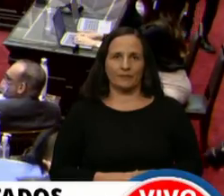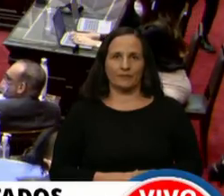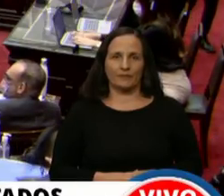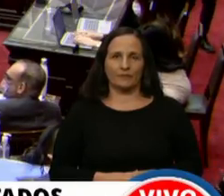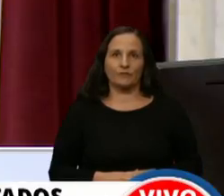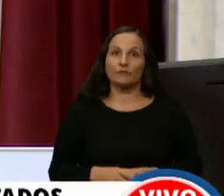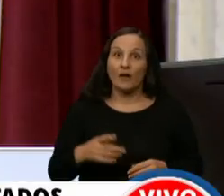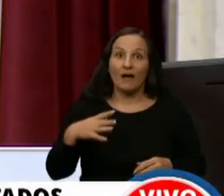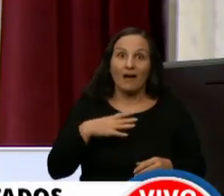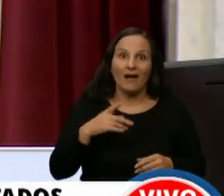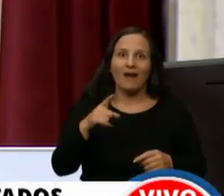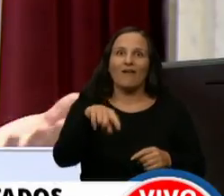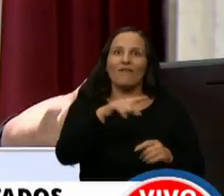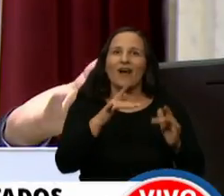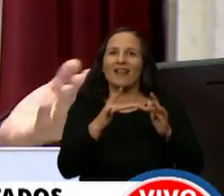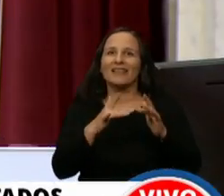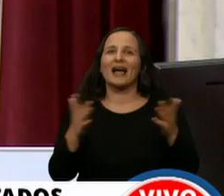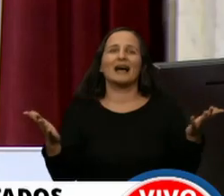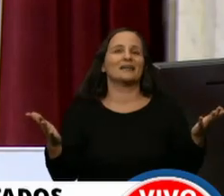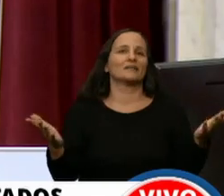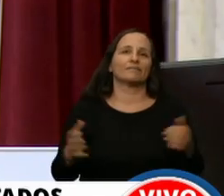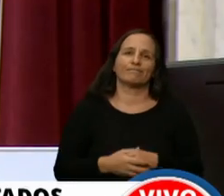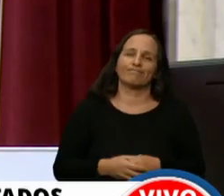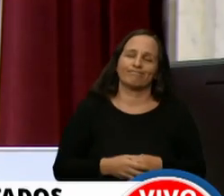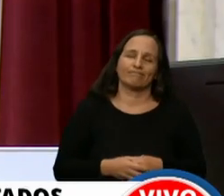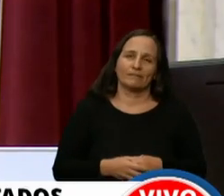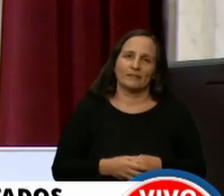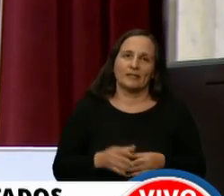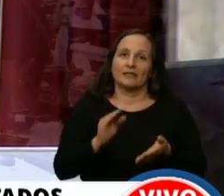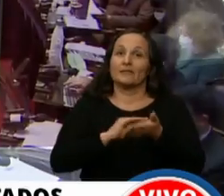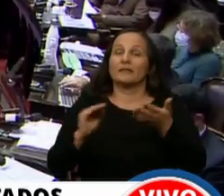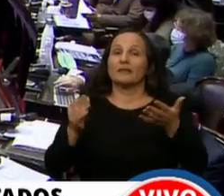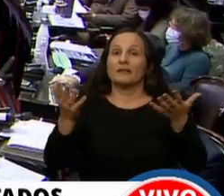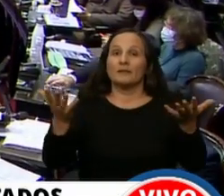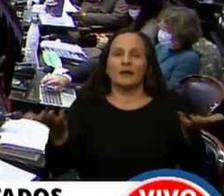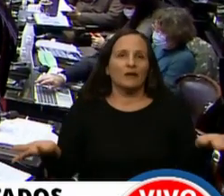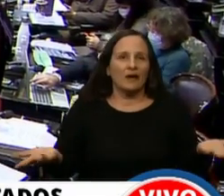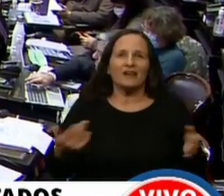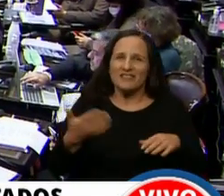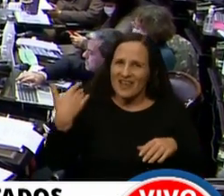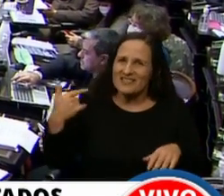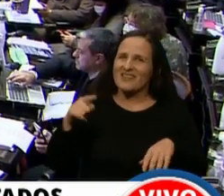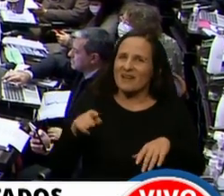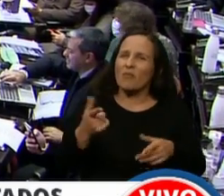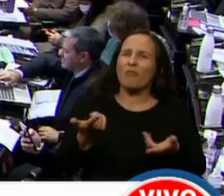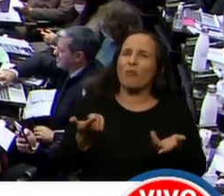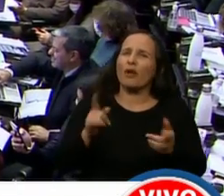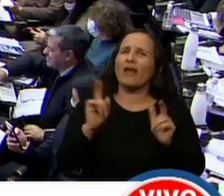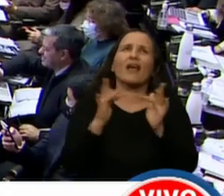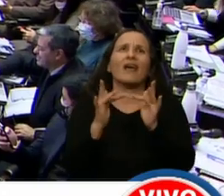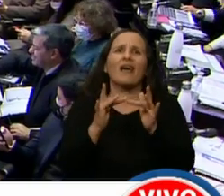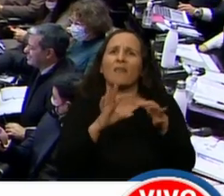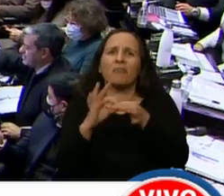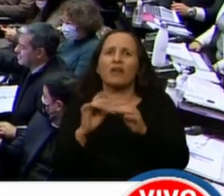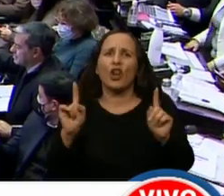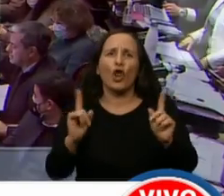no están logrados diputado boca 7 hace un rato en el recinto porque no está bloqueado